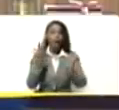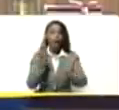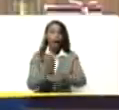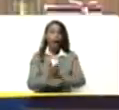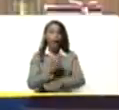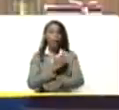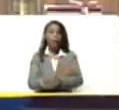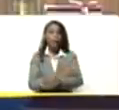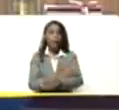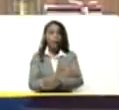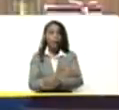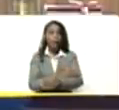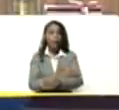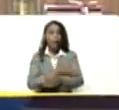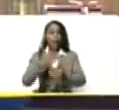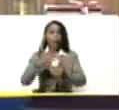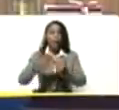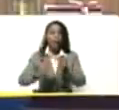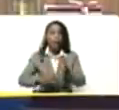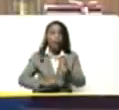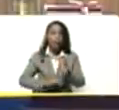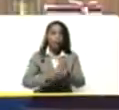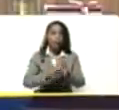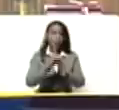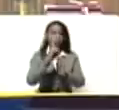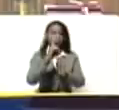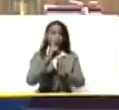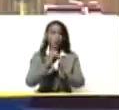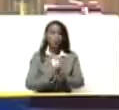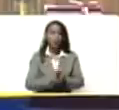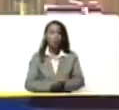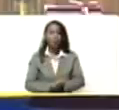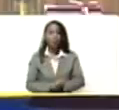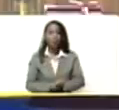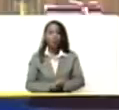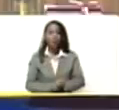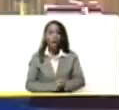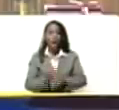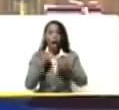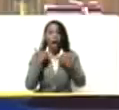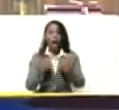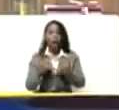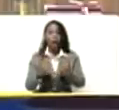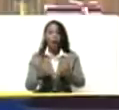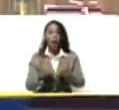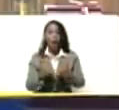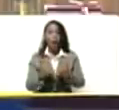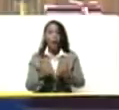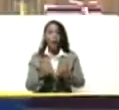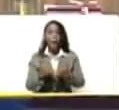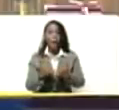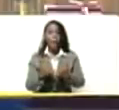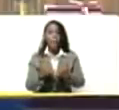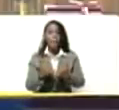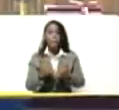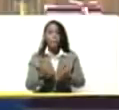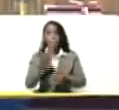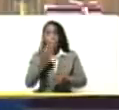que la economía crezca y genere bienes servicios empleos buenos salarios